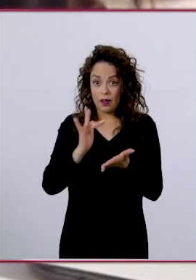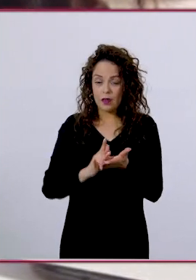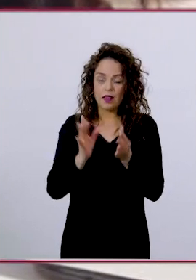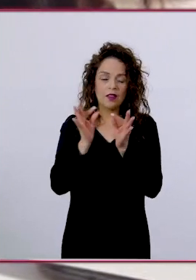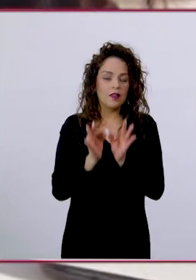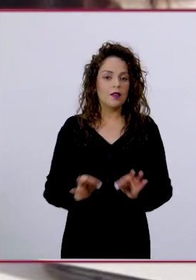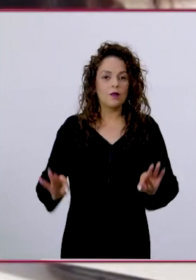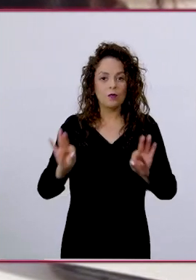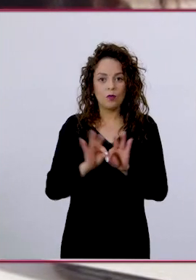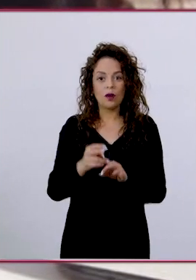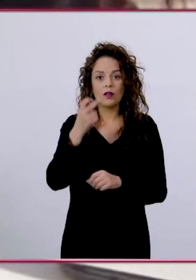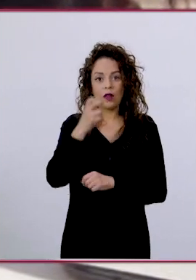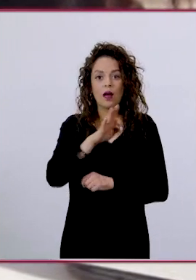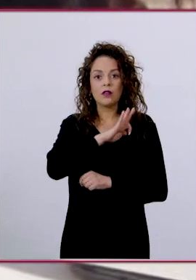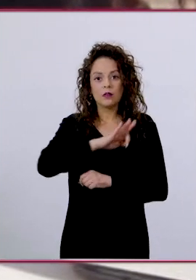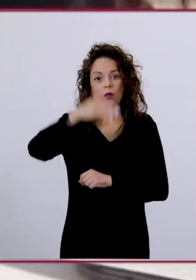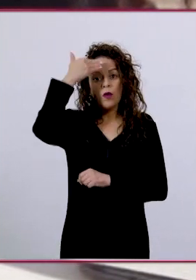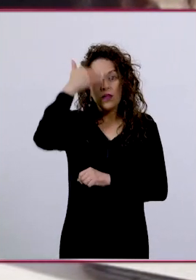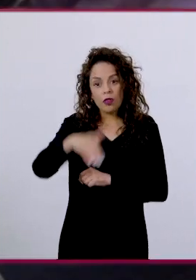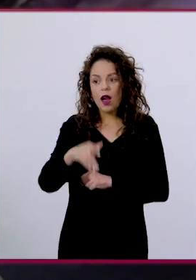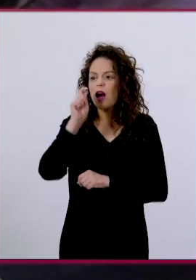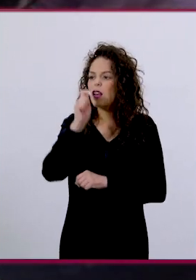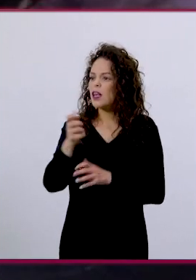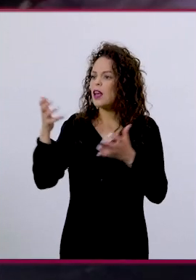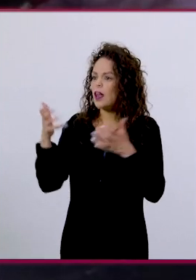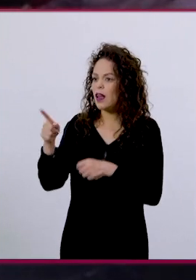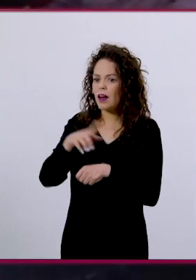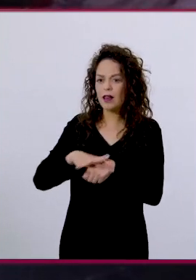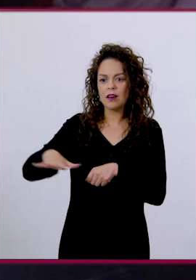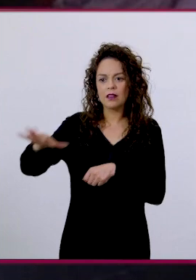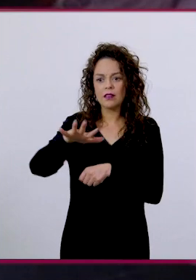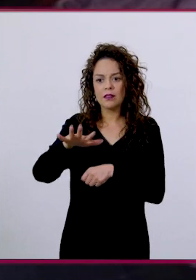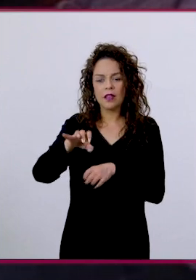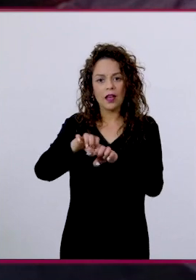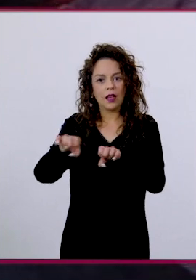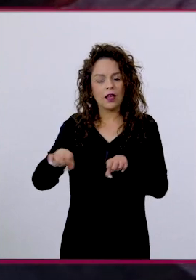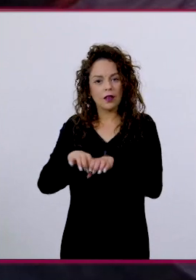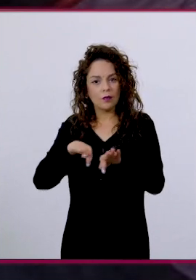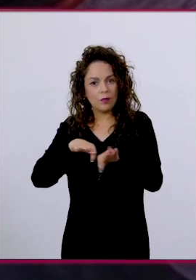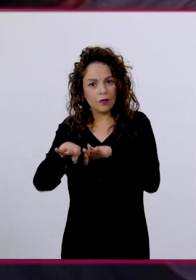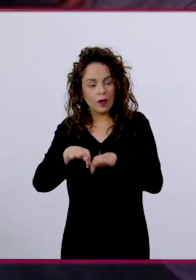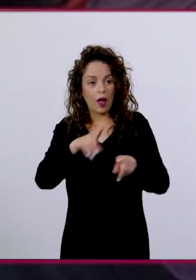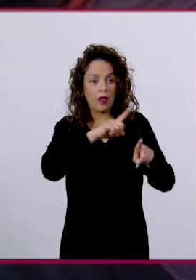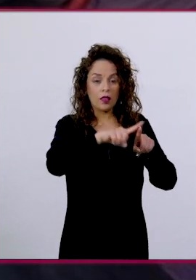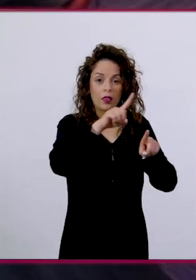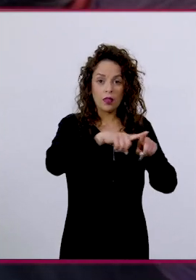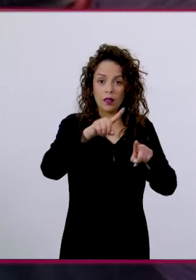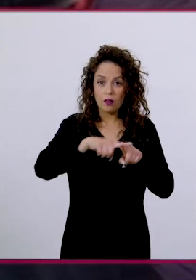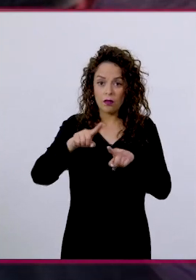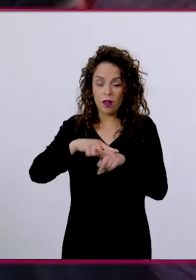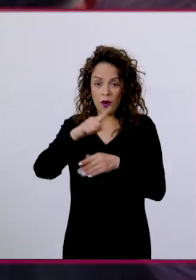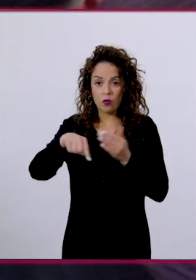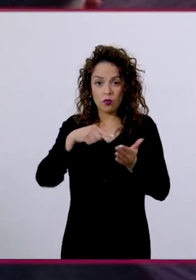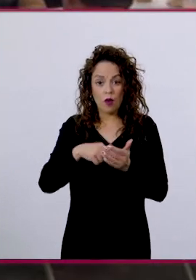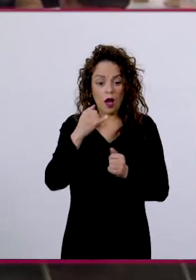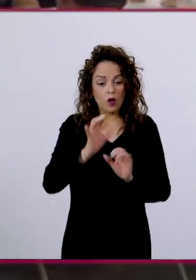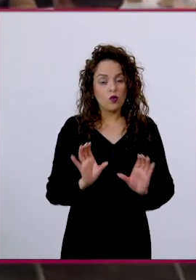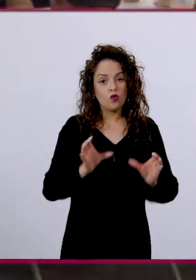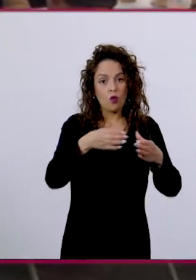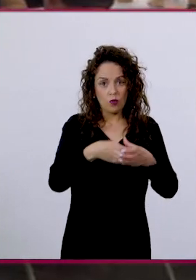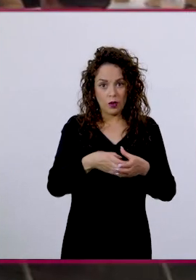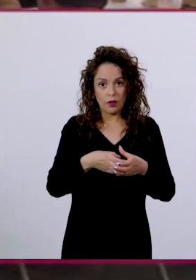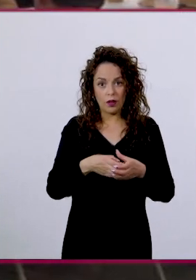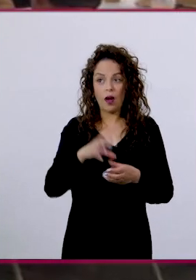para dar a conocer la labor que realiza la brigada en distintos espacios académicos y entre las comunidades, como